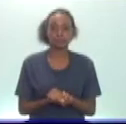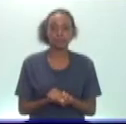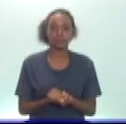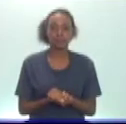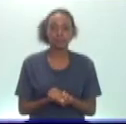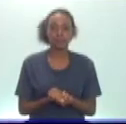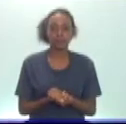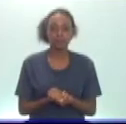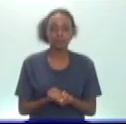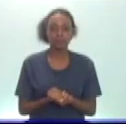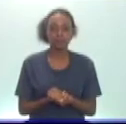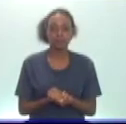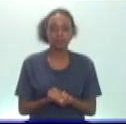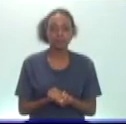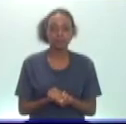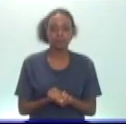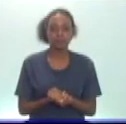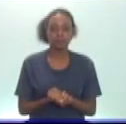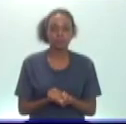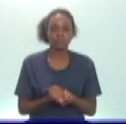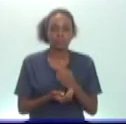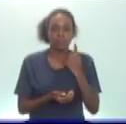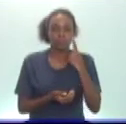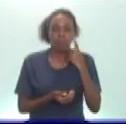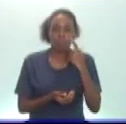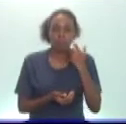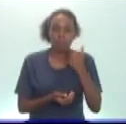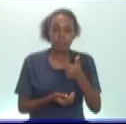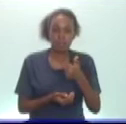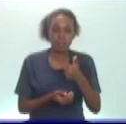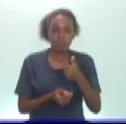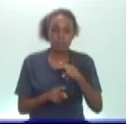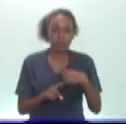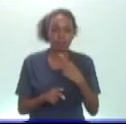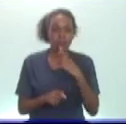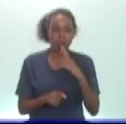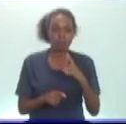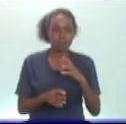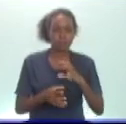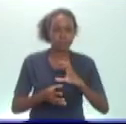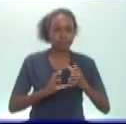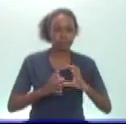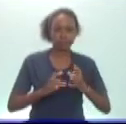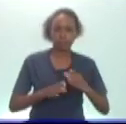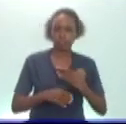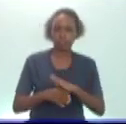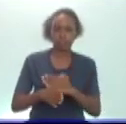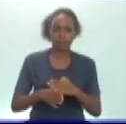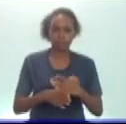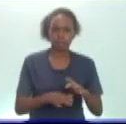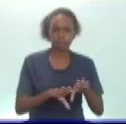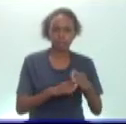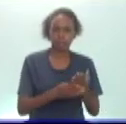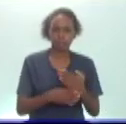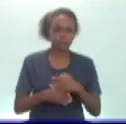24.276 personas. Fíjense que esta respuesta se puede dar de diferentes maneras. Podemos pensar